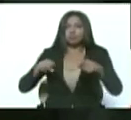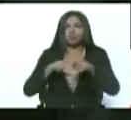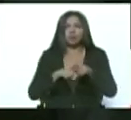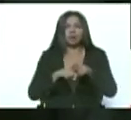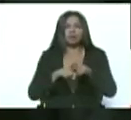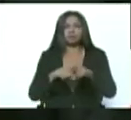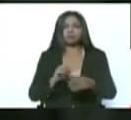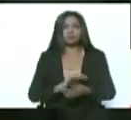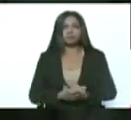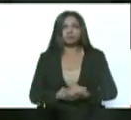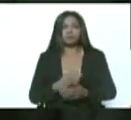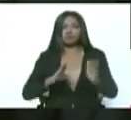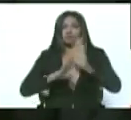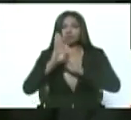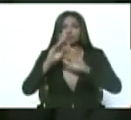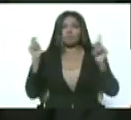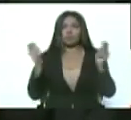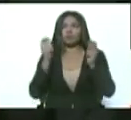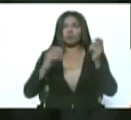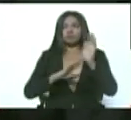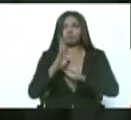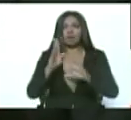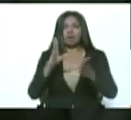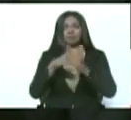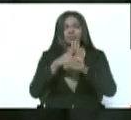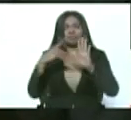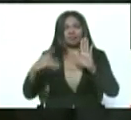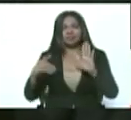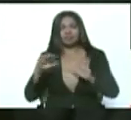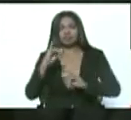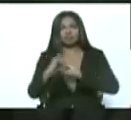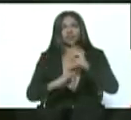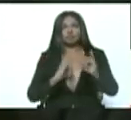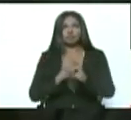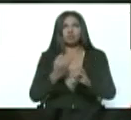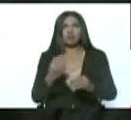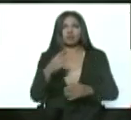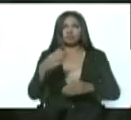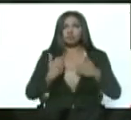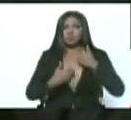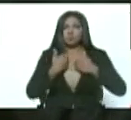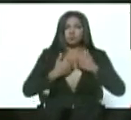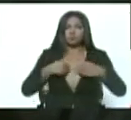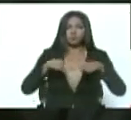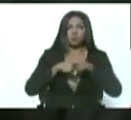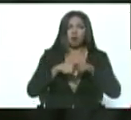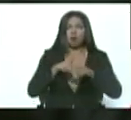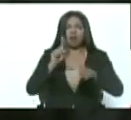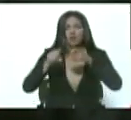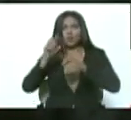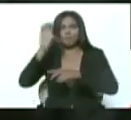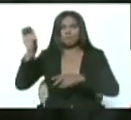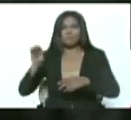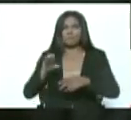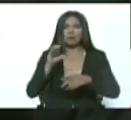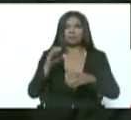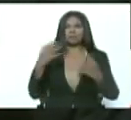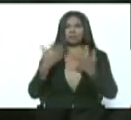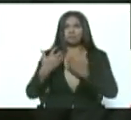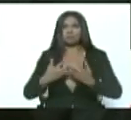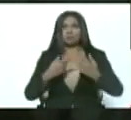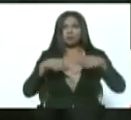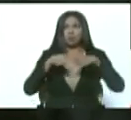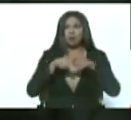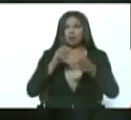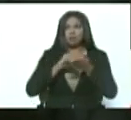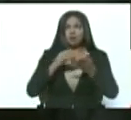partir del espíritu del derecho internacional. Es una preocupación. que algunos países y algunos bloques de países, pero sobre